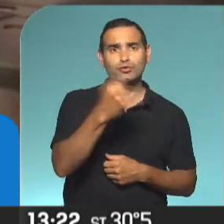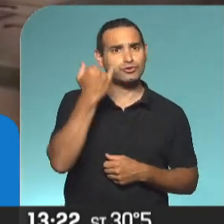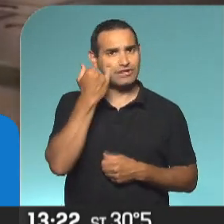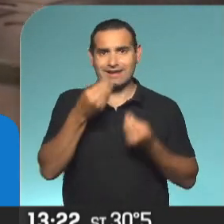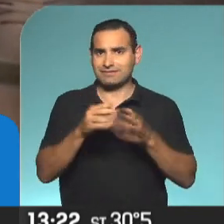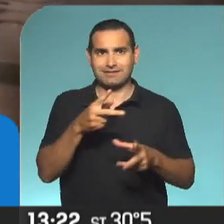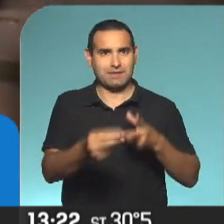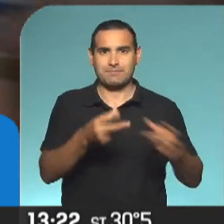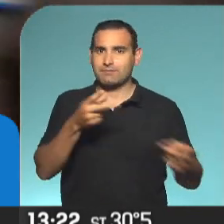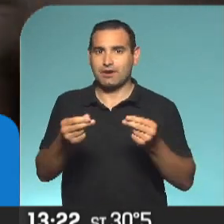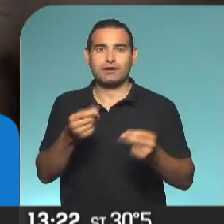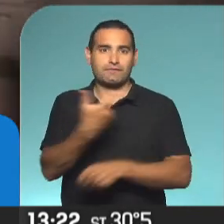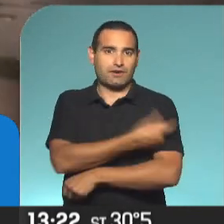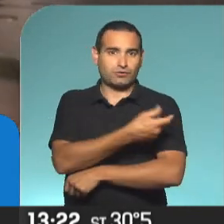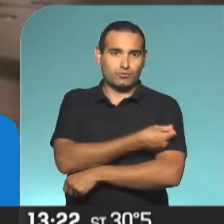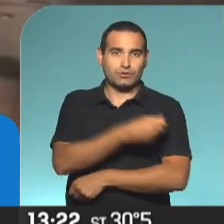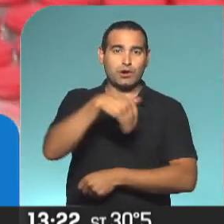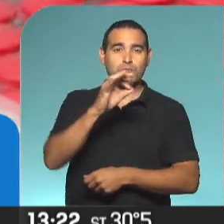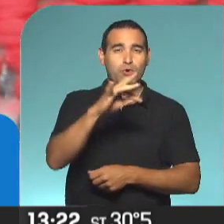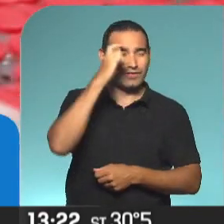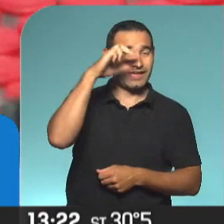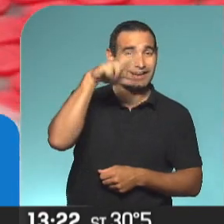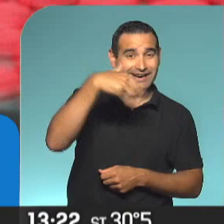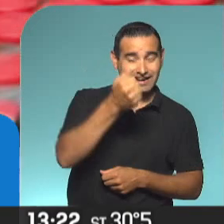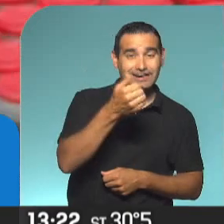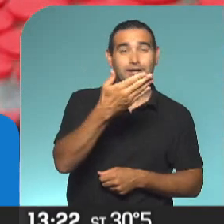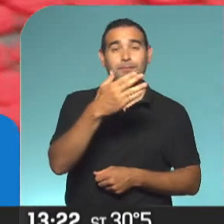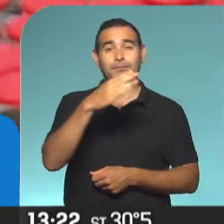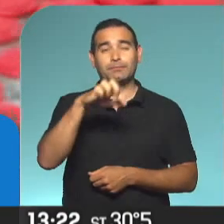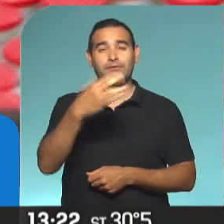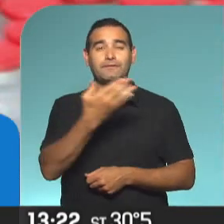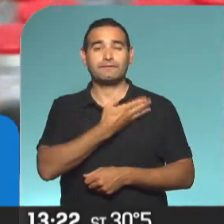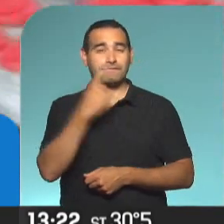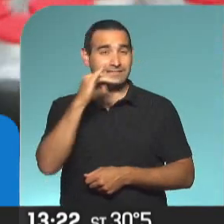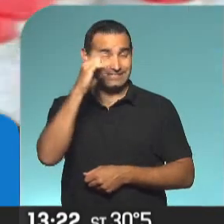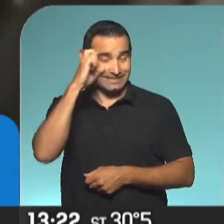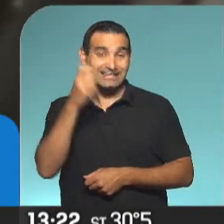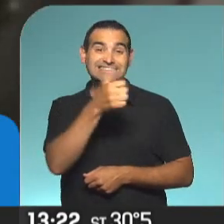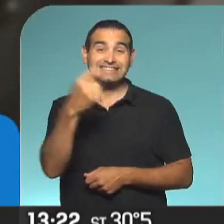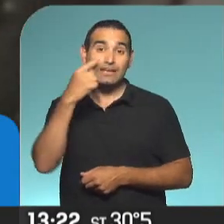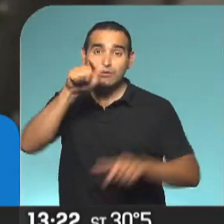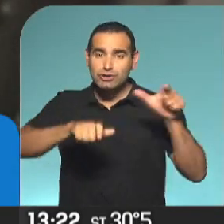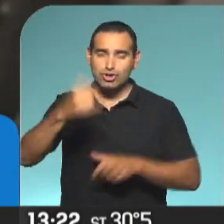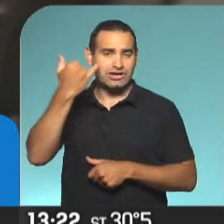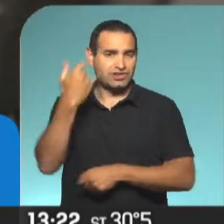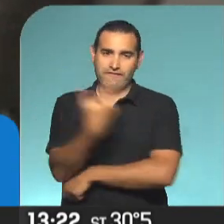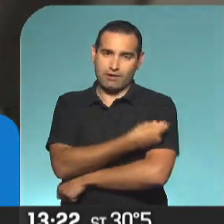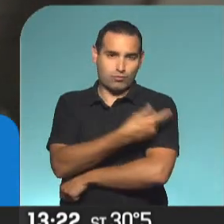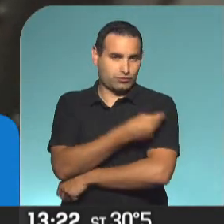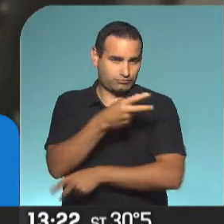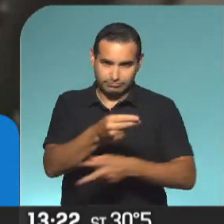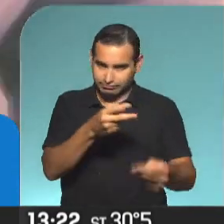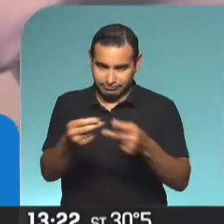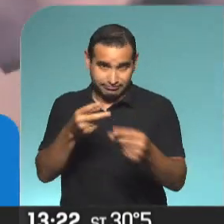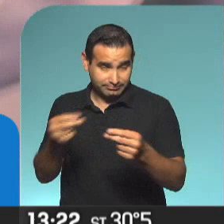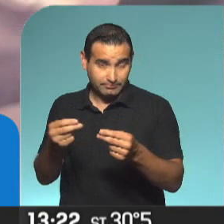vacunando con las dosis de Pfizer y de Moderna en 4.000 centros. Más de 600.000 personas ya recibieron sus dosis,